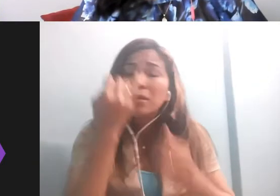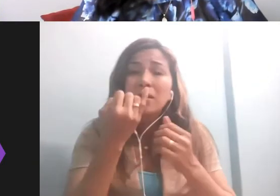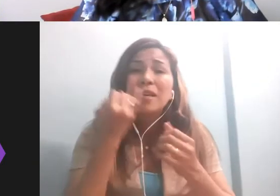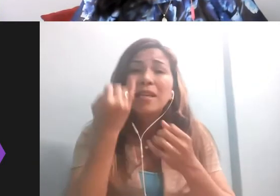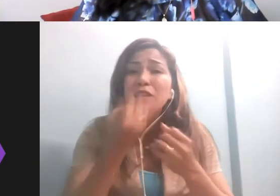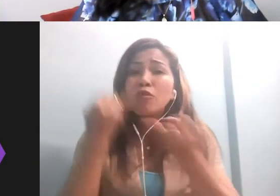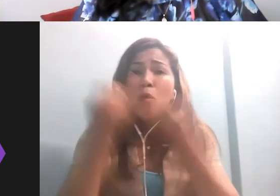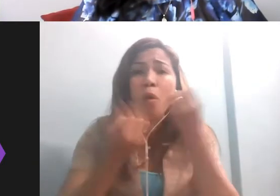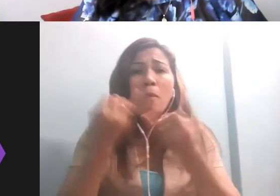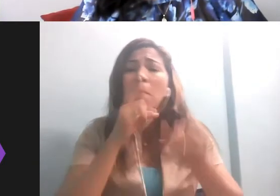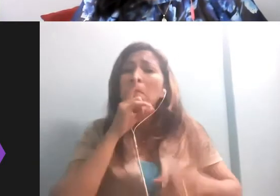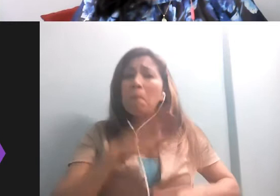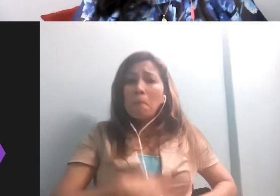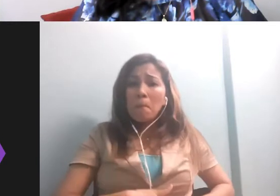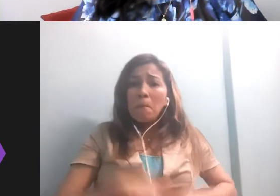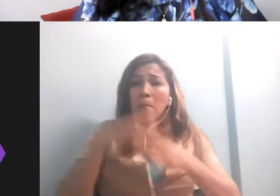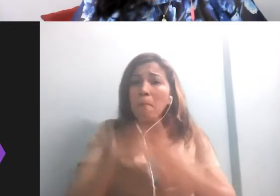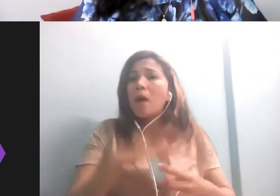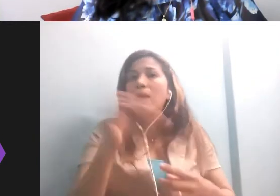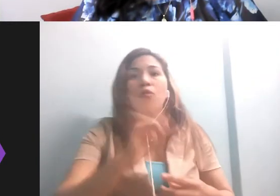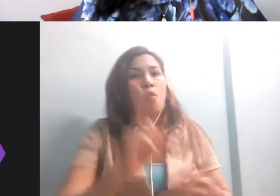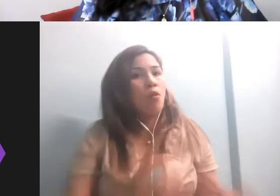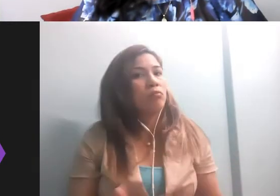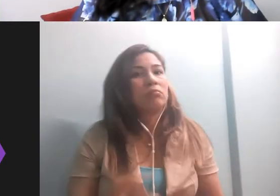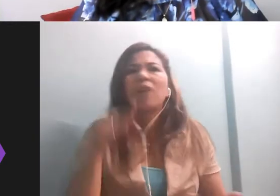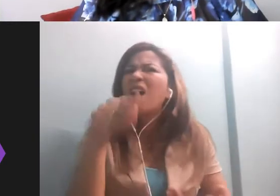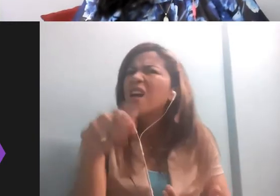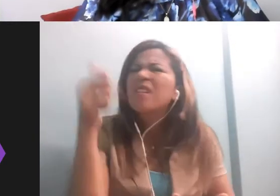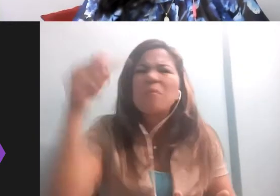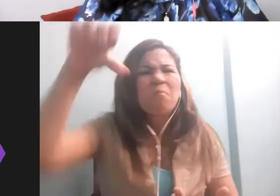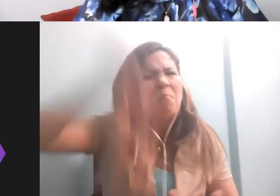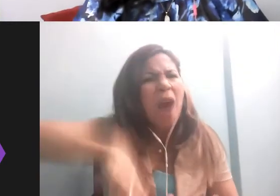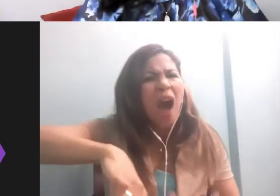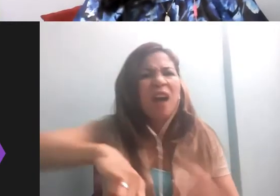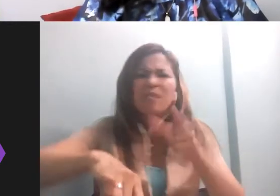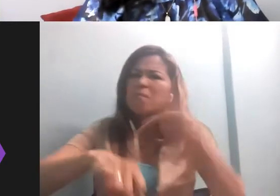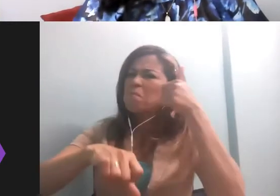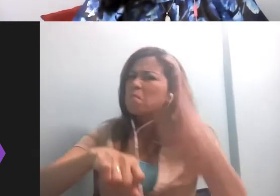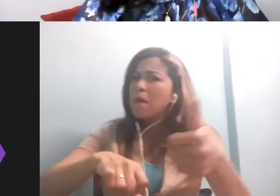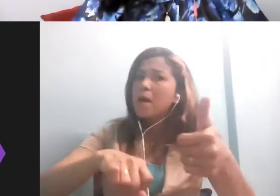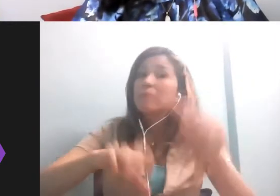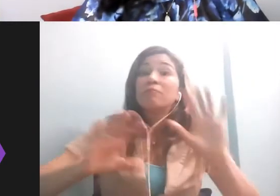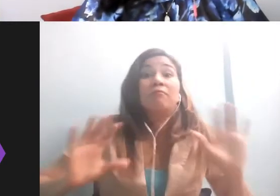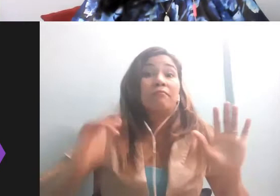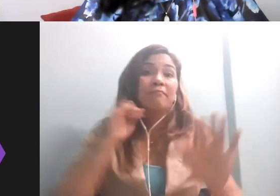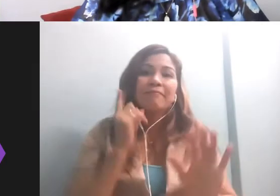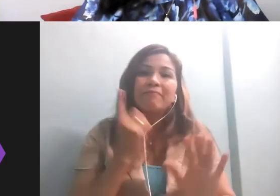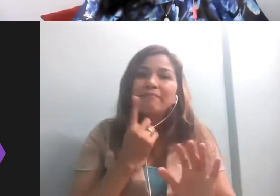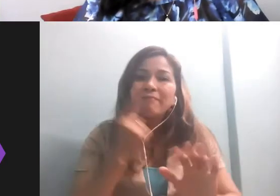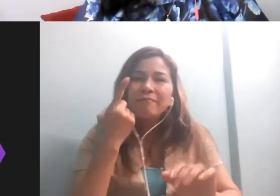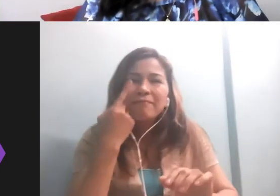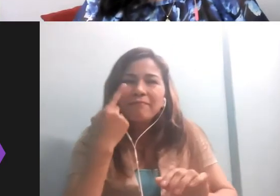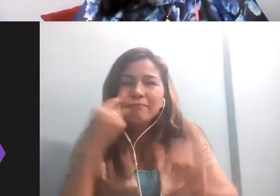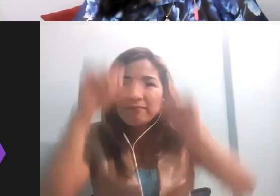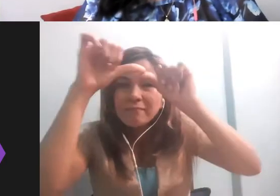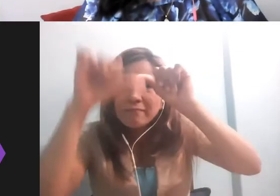dicen, esta persona lo está haciendo bien o lo está haciendo mal, pero tiene que ver mucho con la trayectoria también del intérprete y el